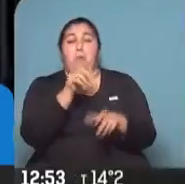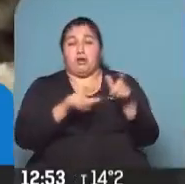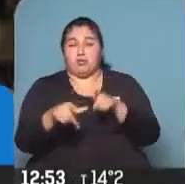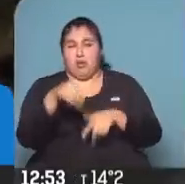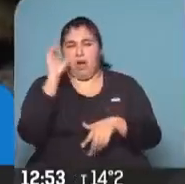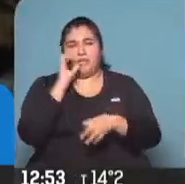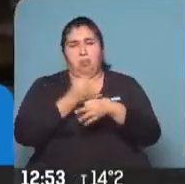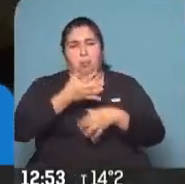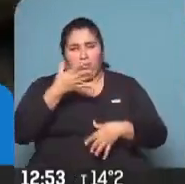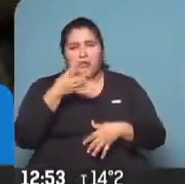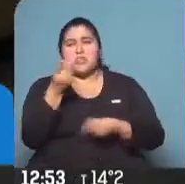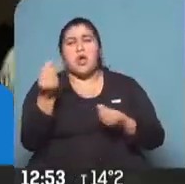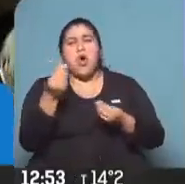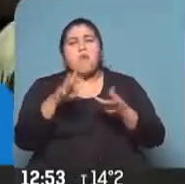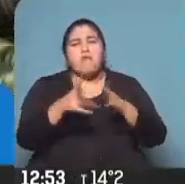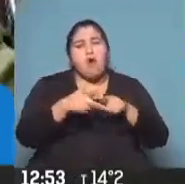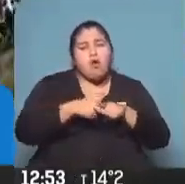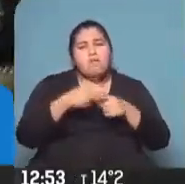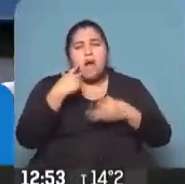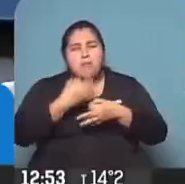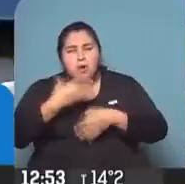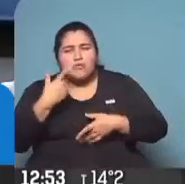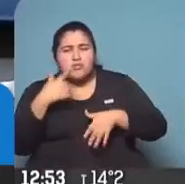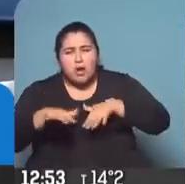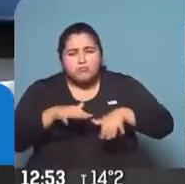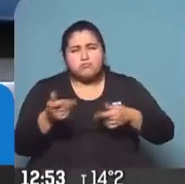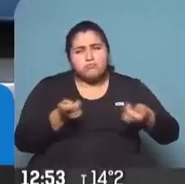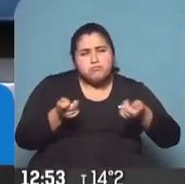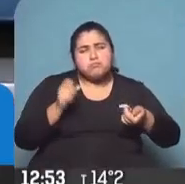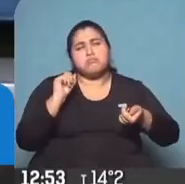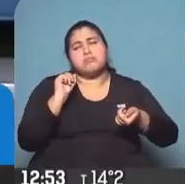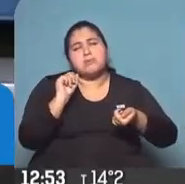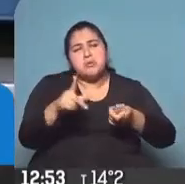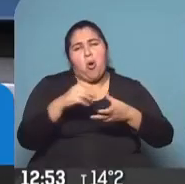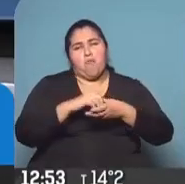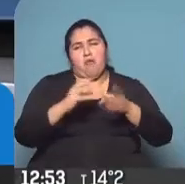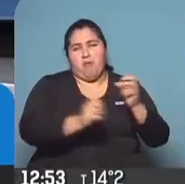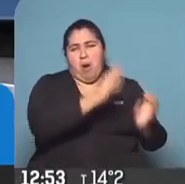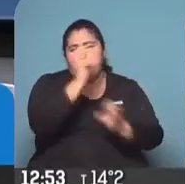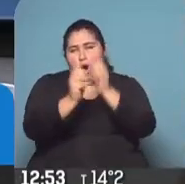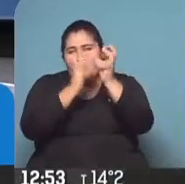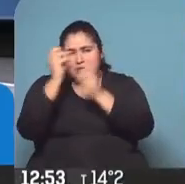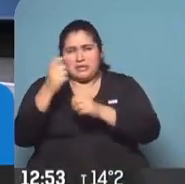altamente especializado en el uso de las técnicas y prácticas necesarias para el combate en el